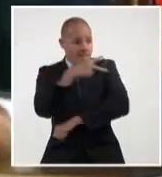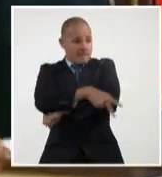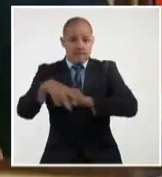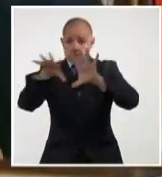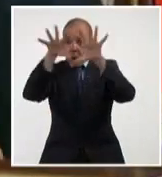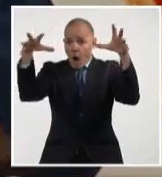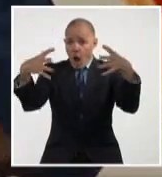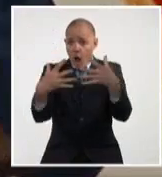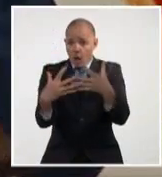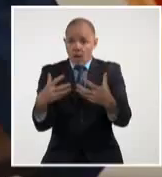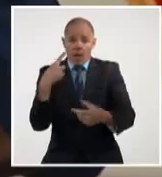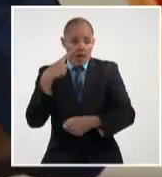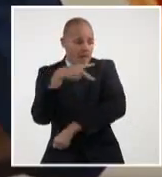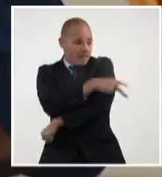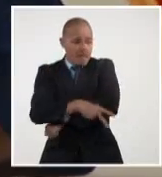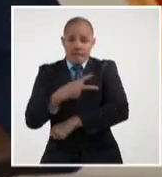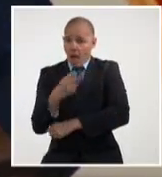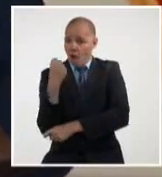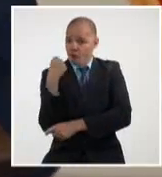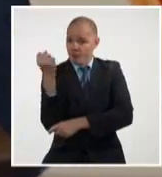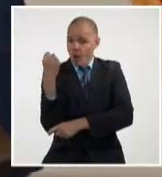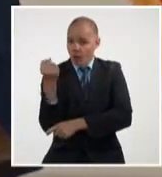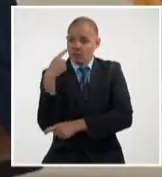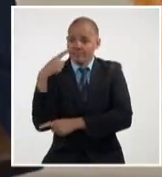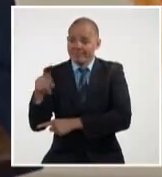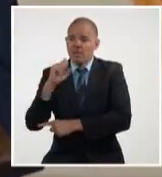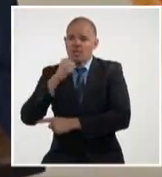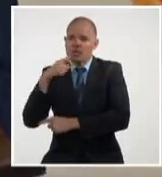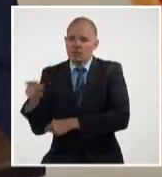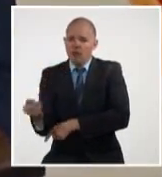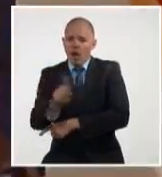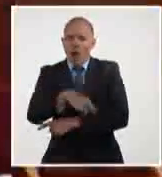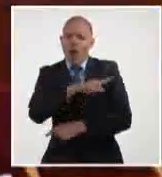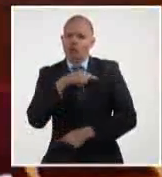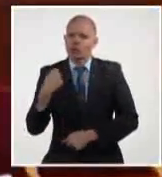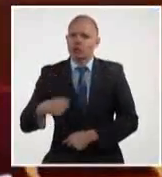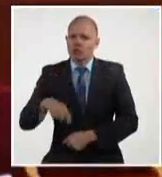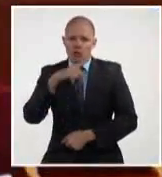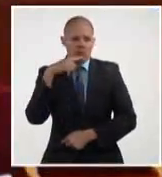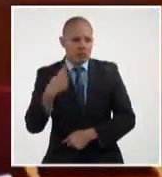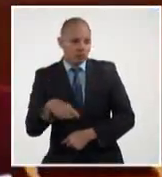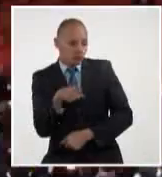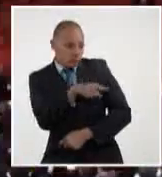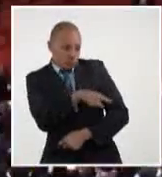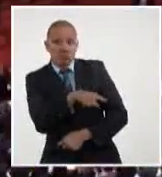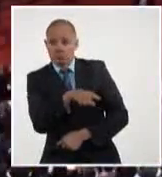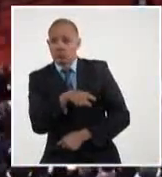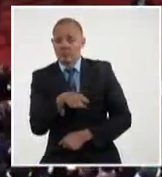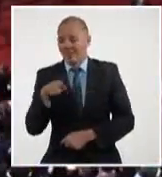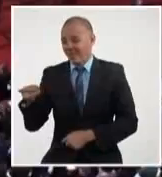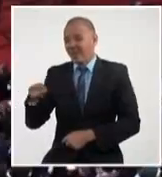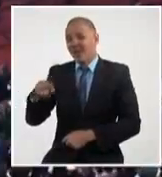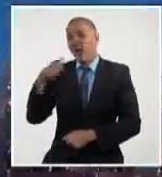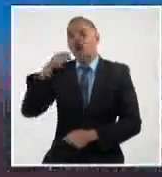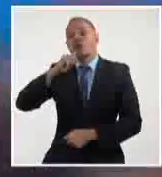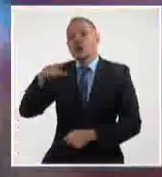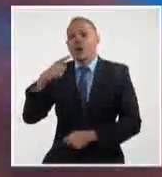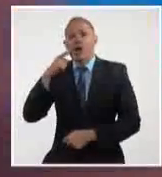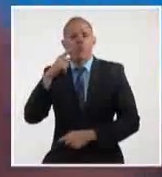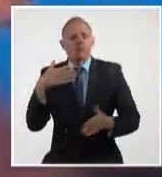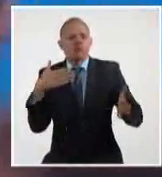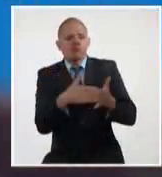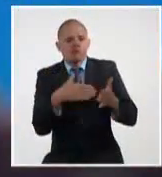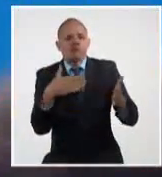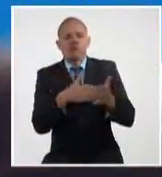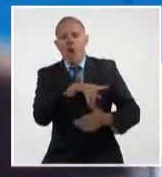un mundo donde chocan dos configuraciones antagónicas. Por un lado, Estados Unidos persigue obstaculizar el crecimiento de China, así como